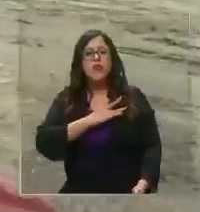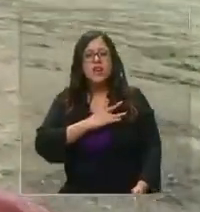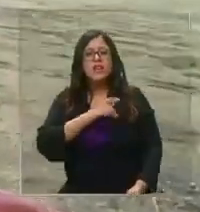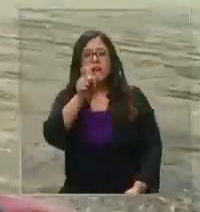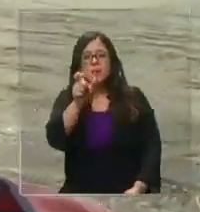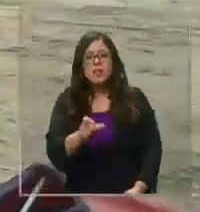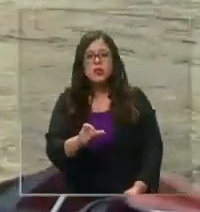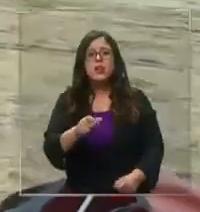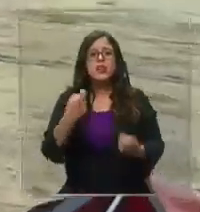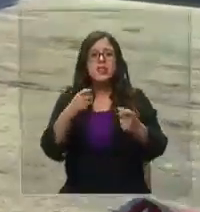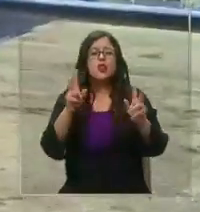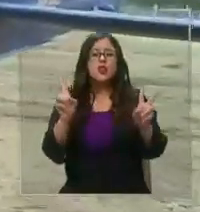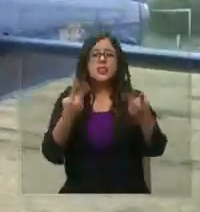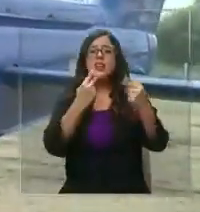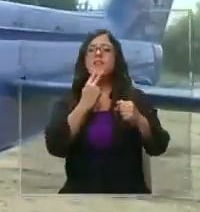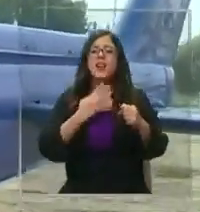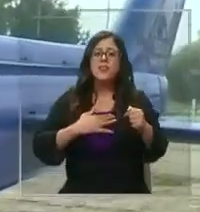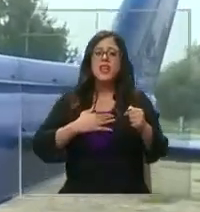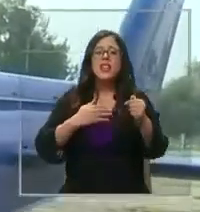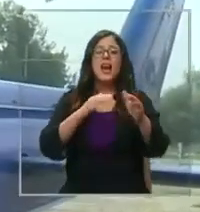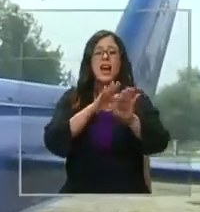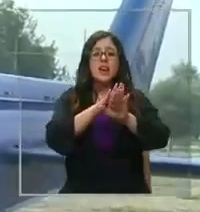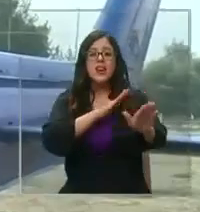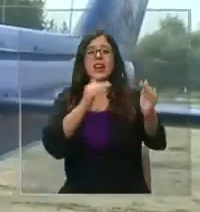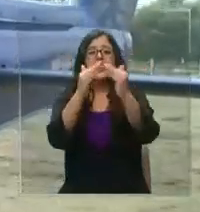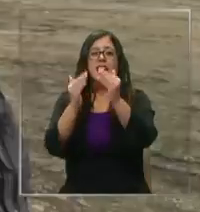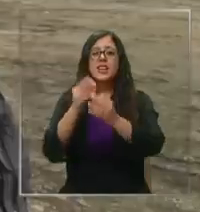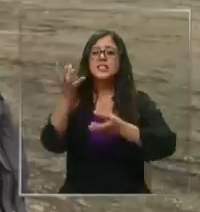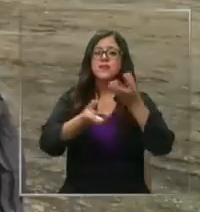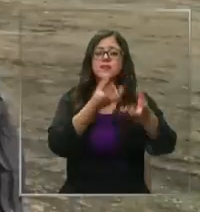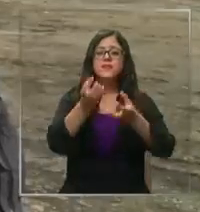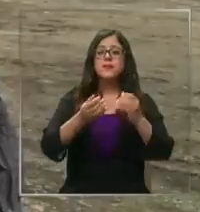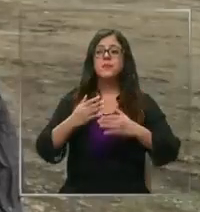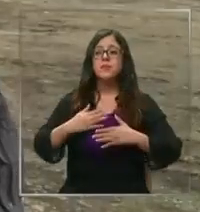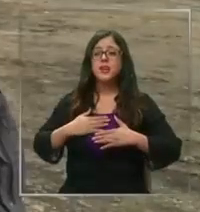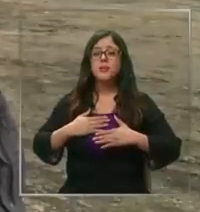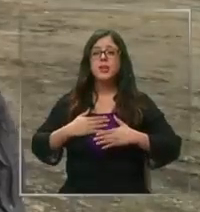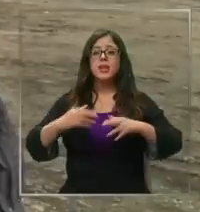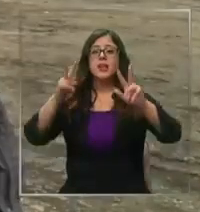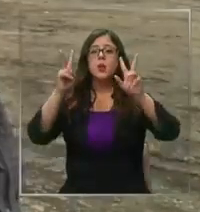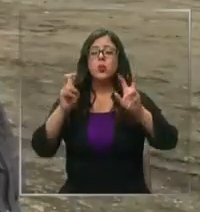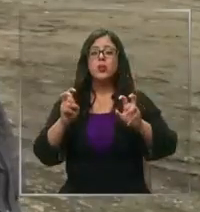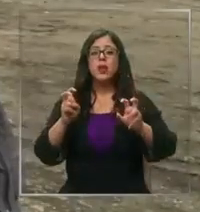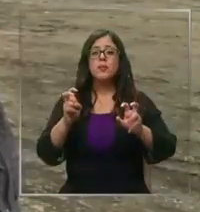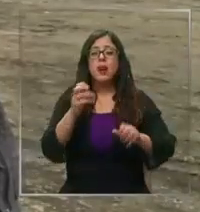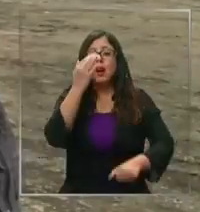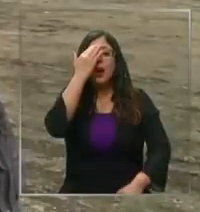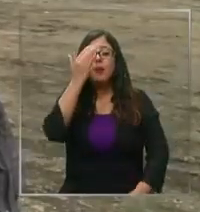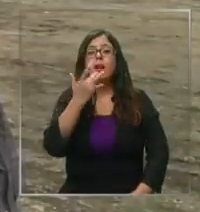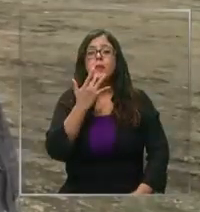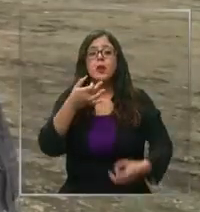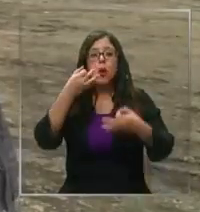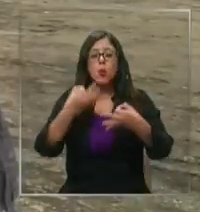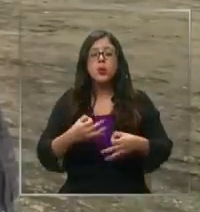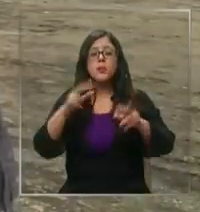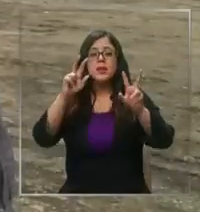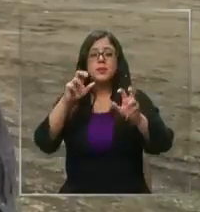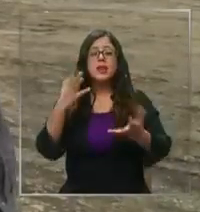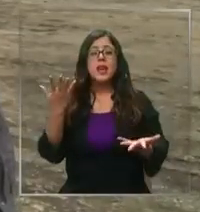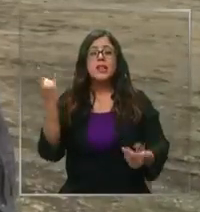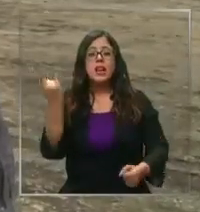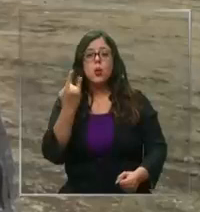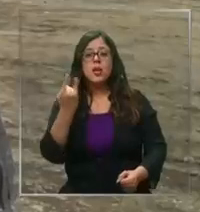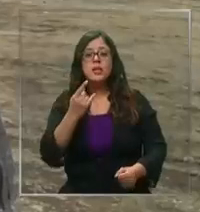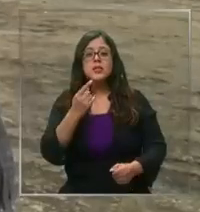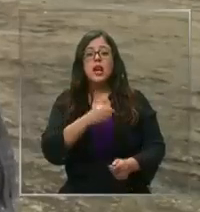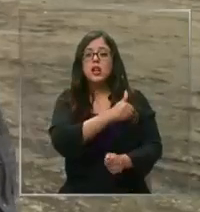vidas e impedir que viviendas sean alcanzadas por el fuego. Me pareció un acto incívico porque en el momento de la emergencia todo